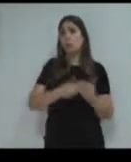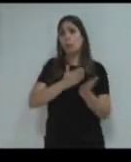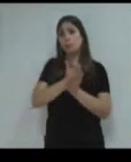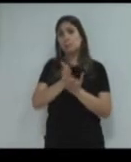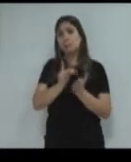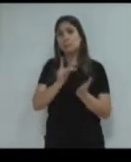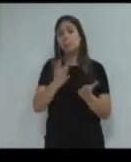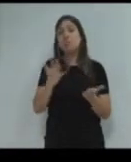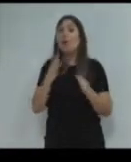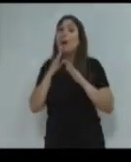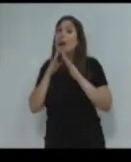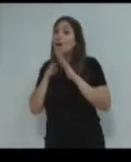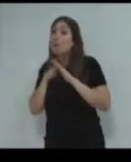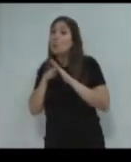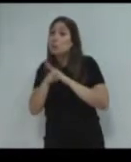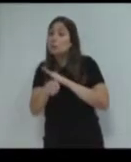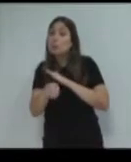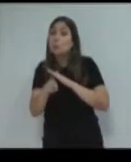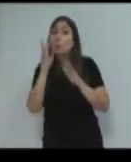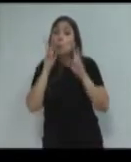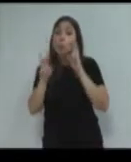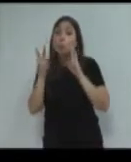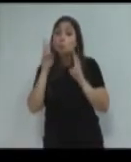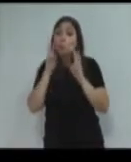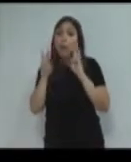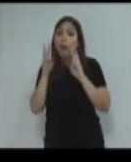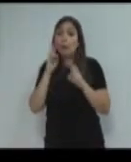en cuanto a accesibilidad visual,